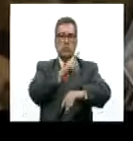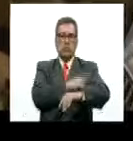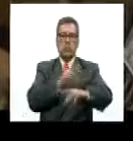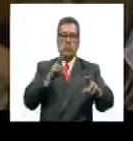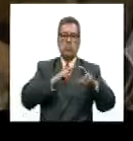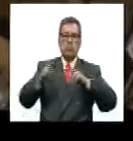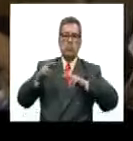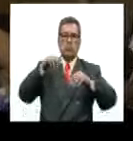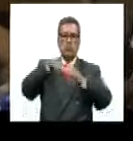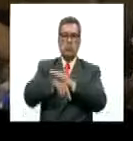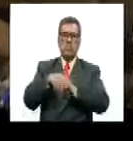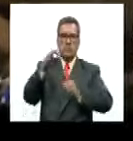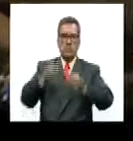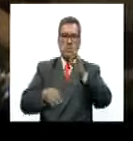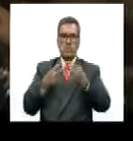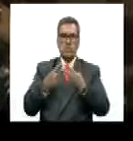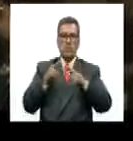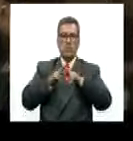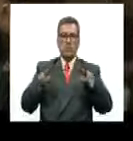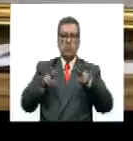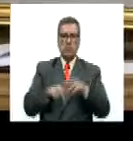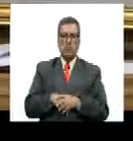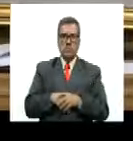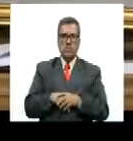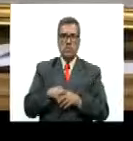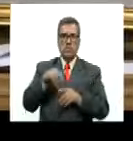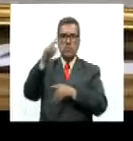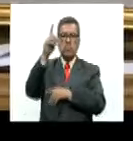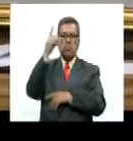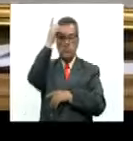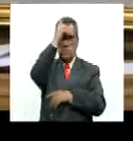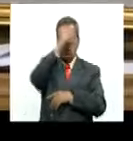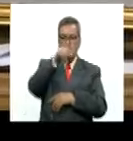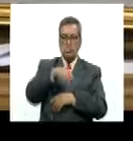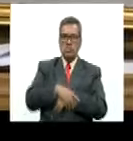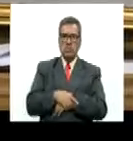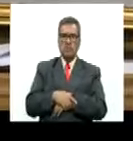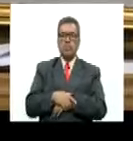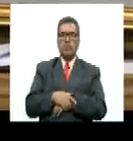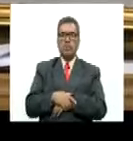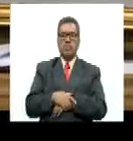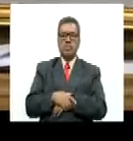para las Relaciones Interiores, Justicia y Paz, Diosdado Cabello Rondón.